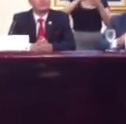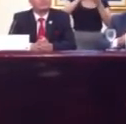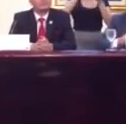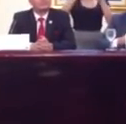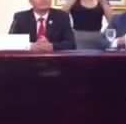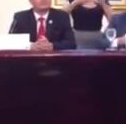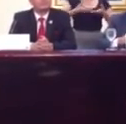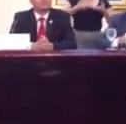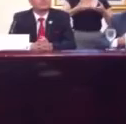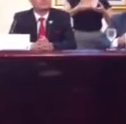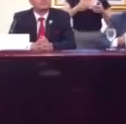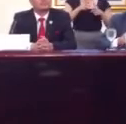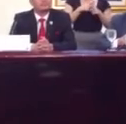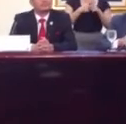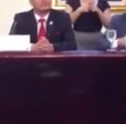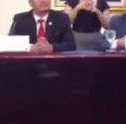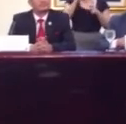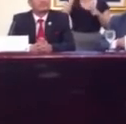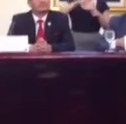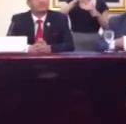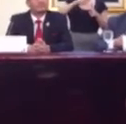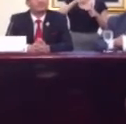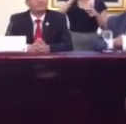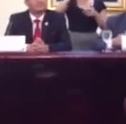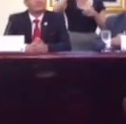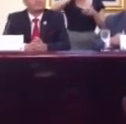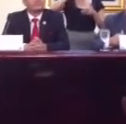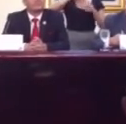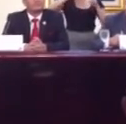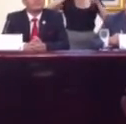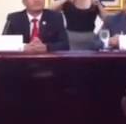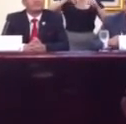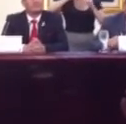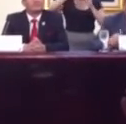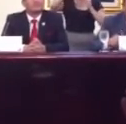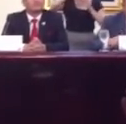sustantivo que requiere un análisis interior. Y sobre el tema